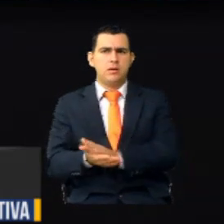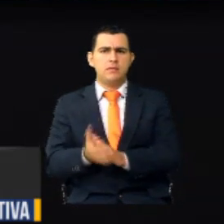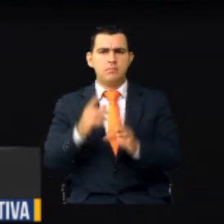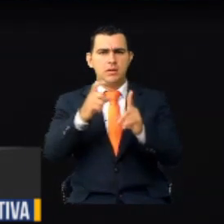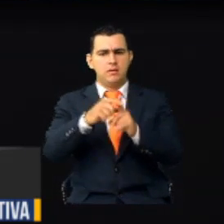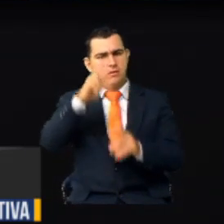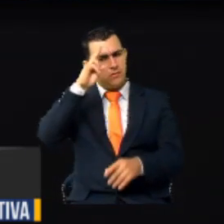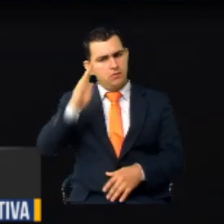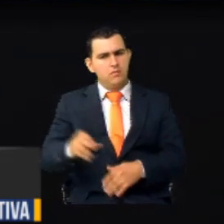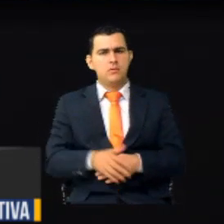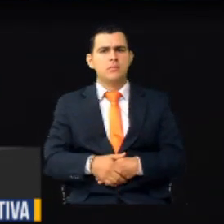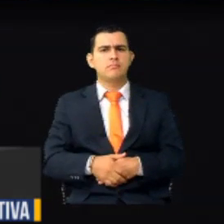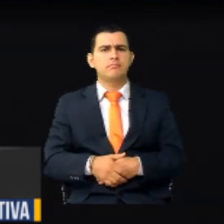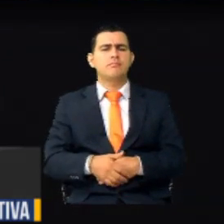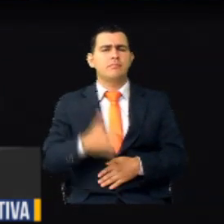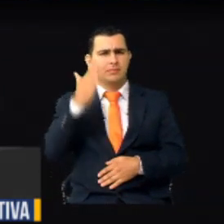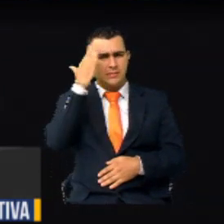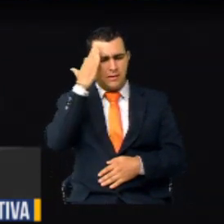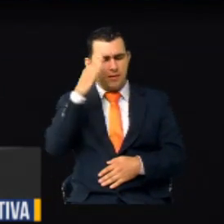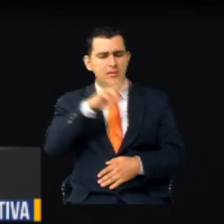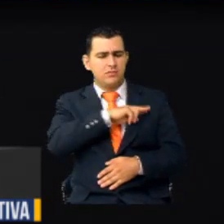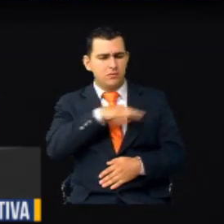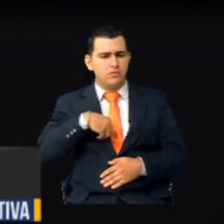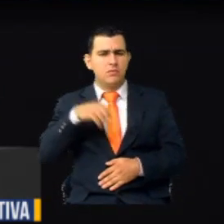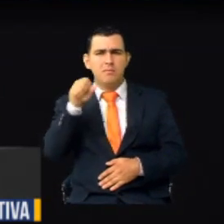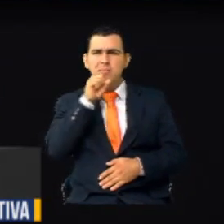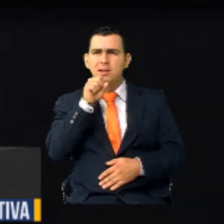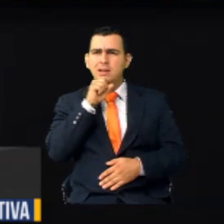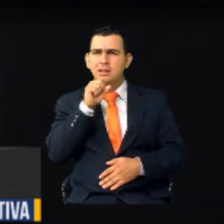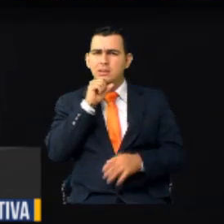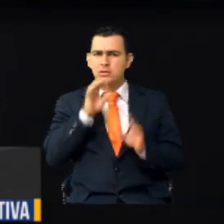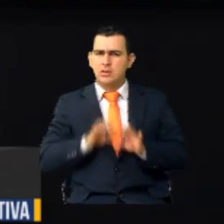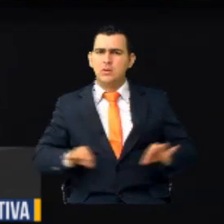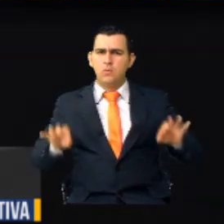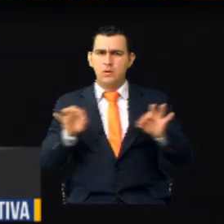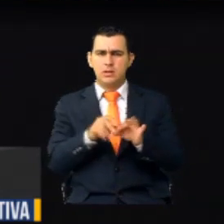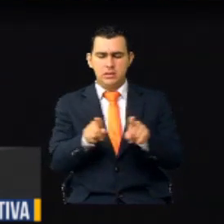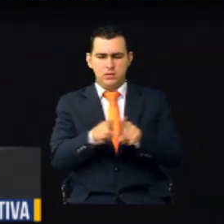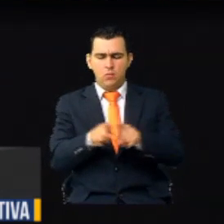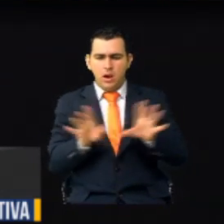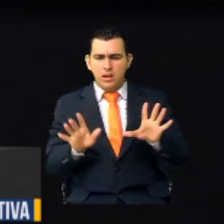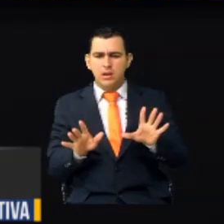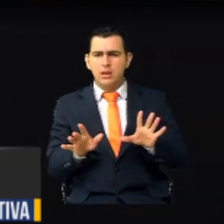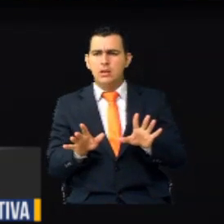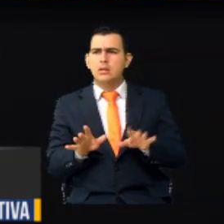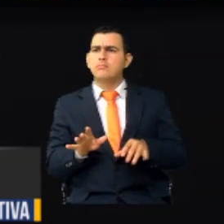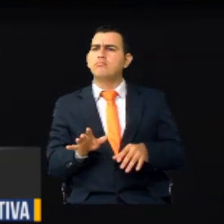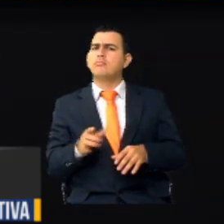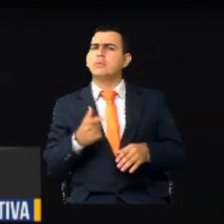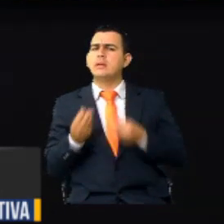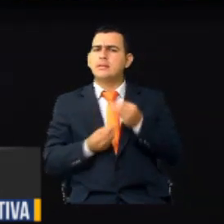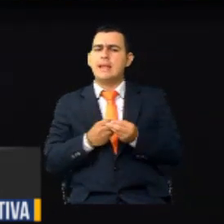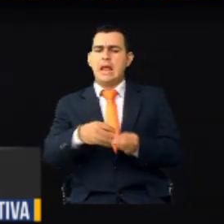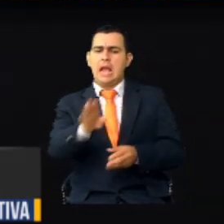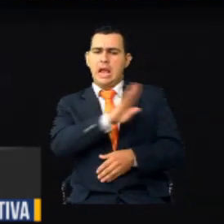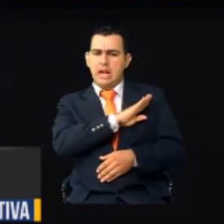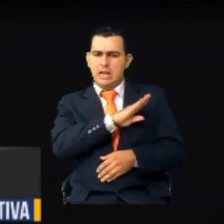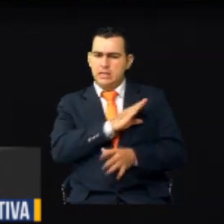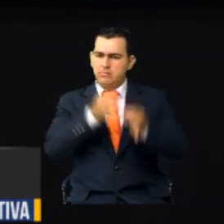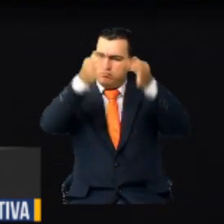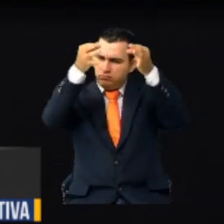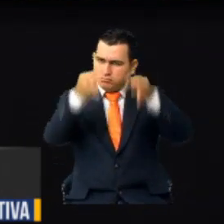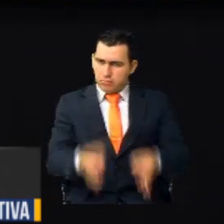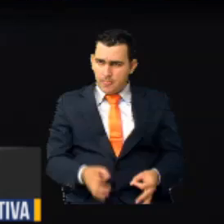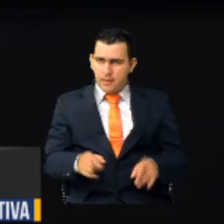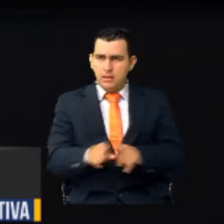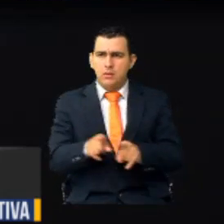Los barranqueños saben que lo que mejor les conviene en estos momentos para un escenario de posconflicto es una alcaldía como la de Álvaro Pérez Vides,